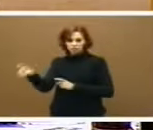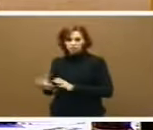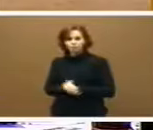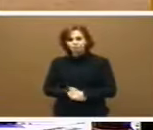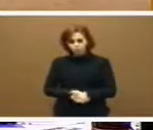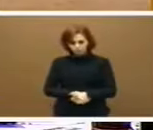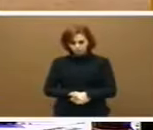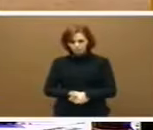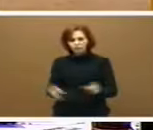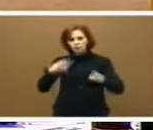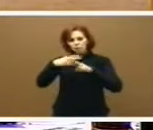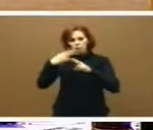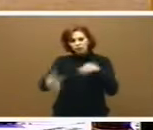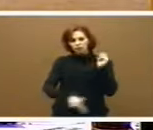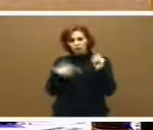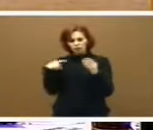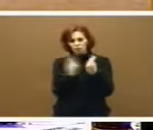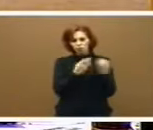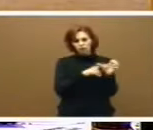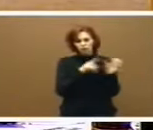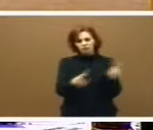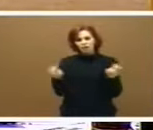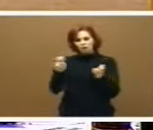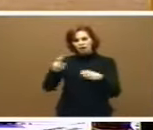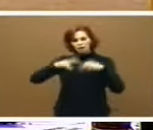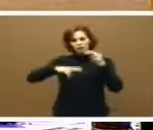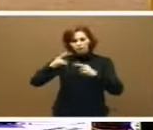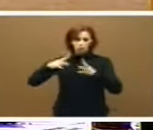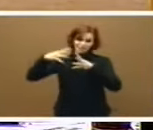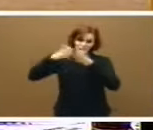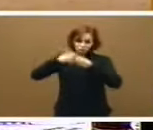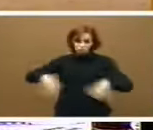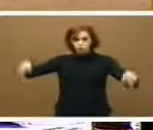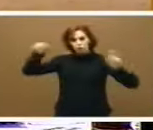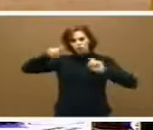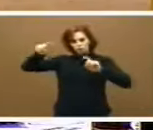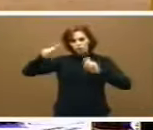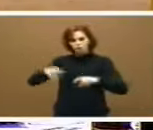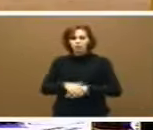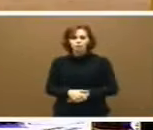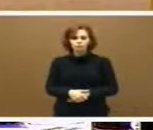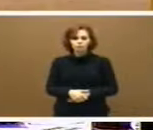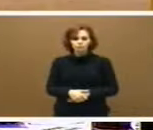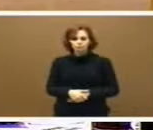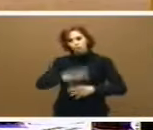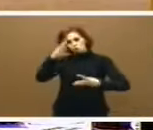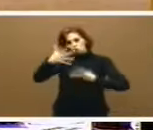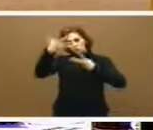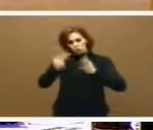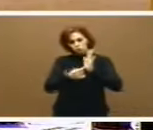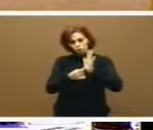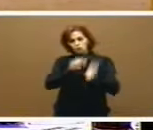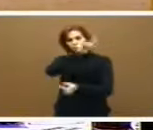Interpelación sobre la política general de la Junta de Extremadura en materia de infraestructura educativa, formulada por don Luciano Fernández Gómez. Noveno punto,